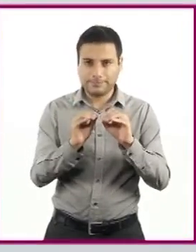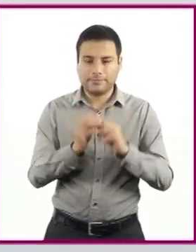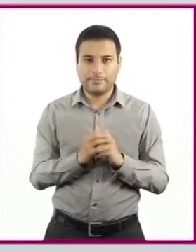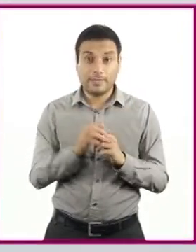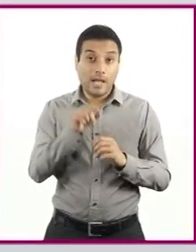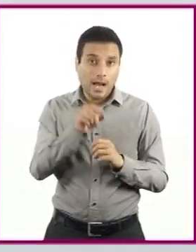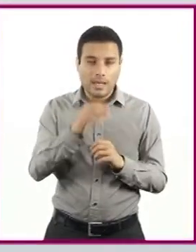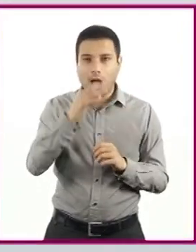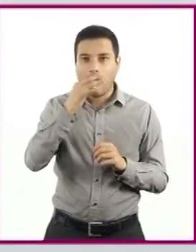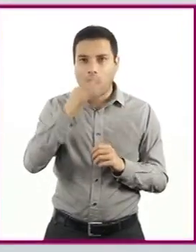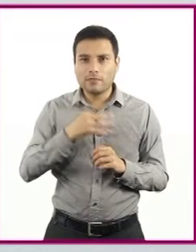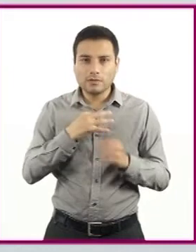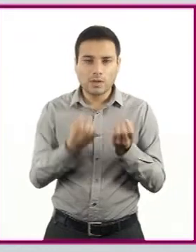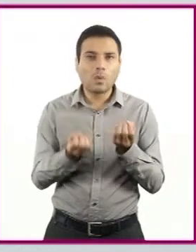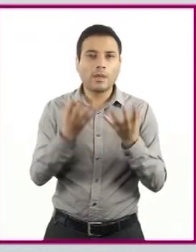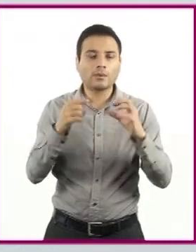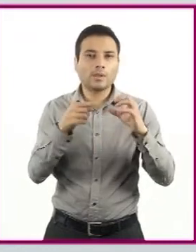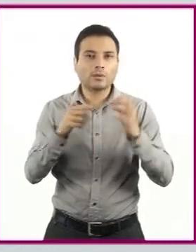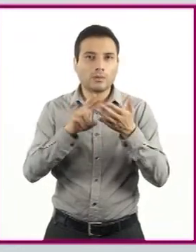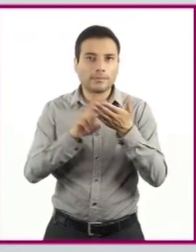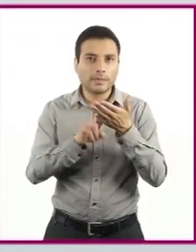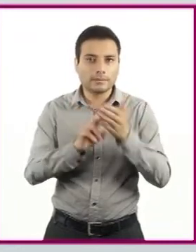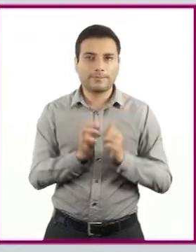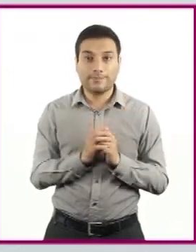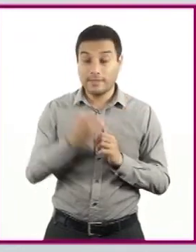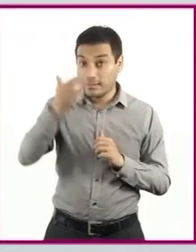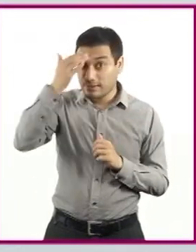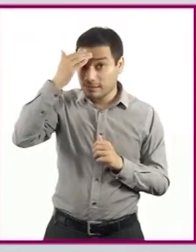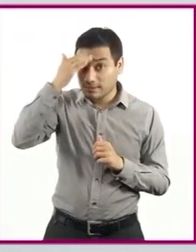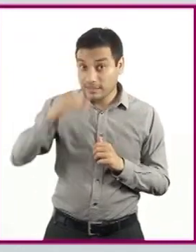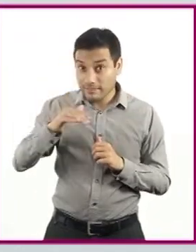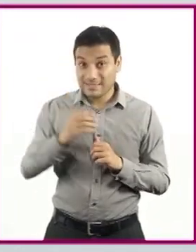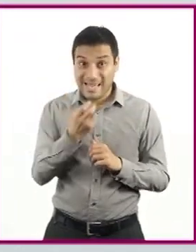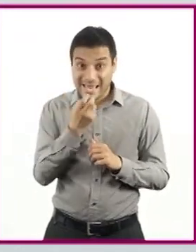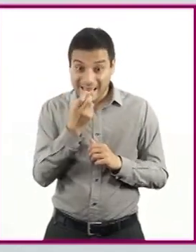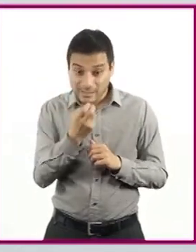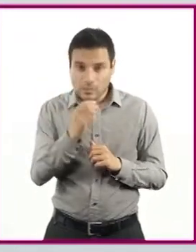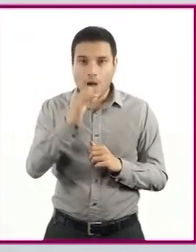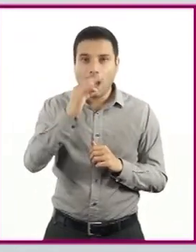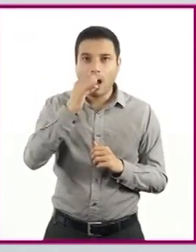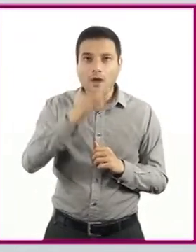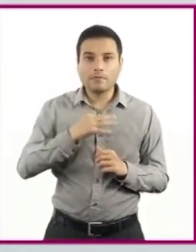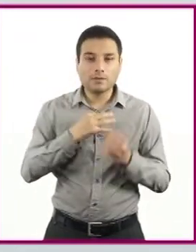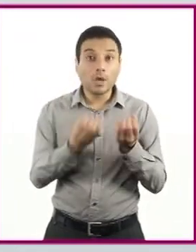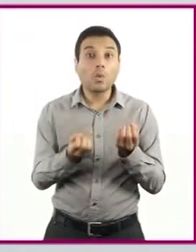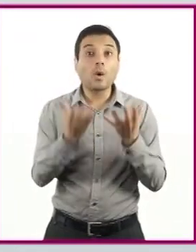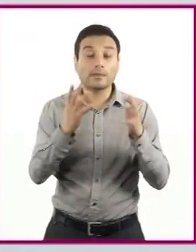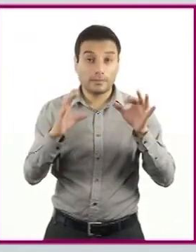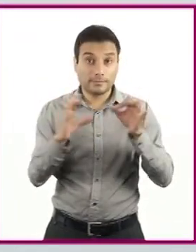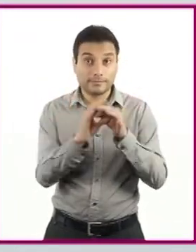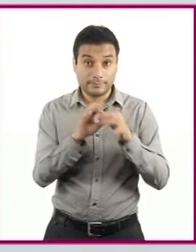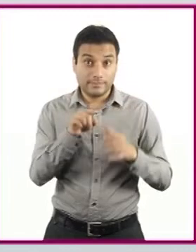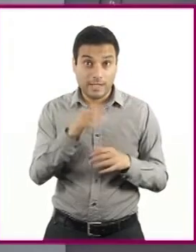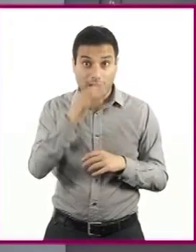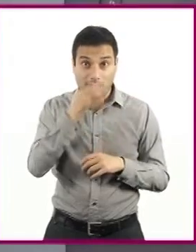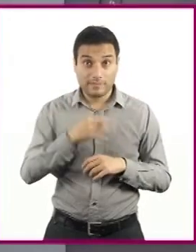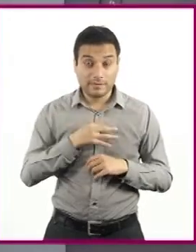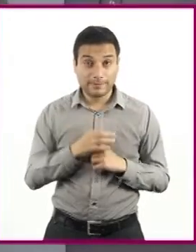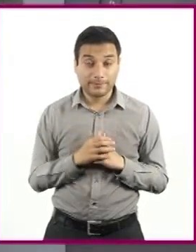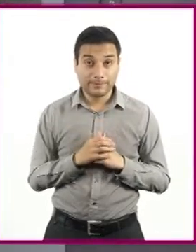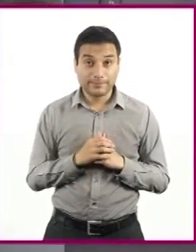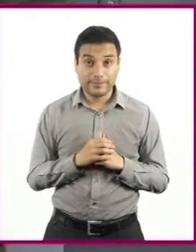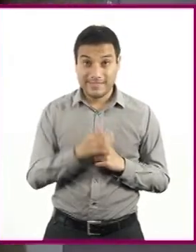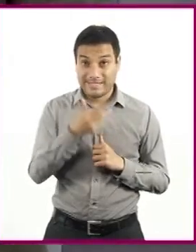o nivel de energía. Pero, ¿sabían también que estos indican la cantidad de enlaces que pueden llegar a formar?